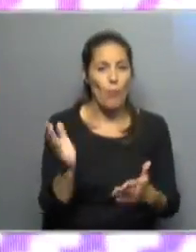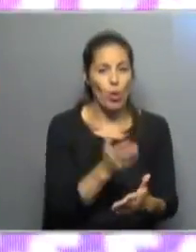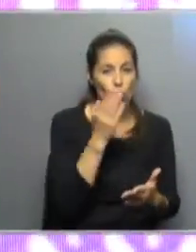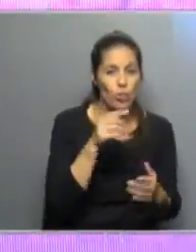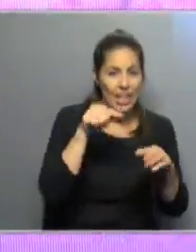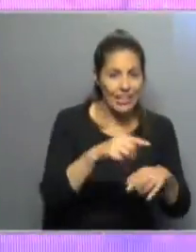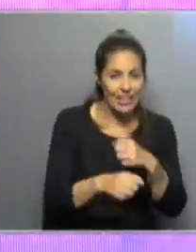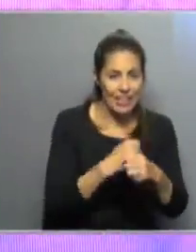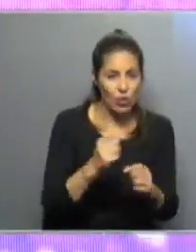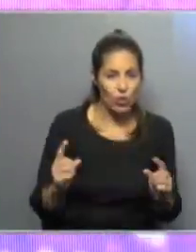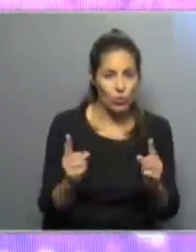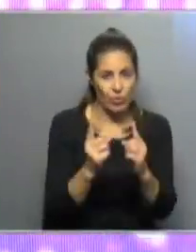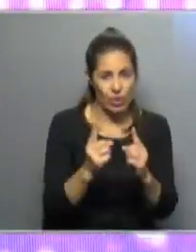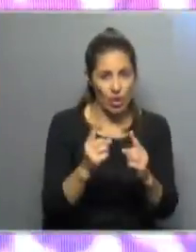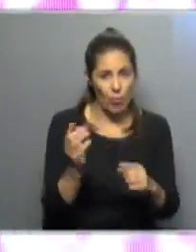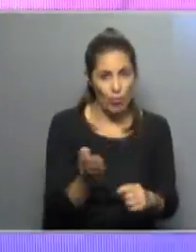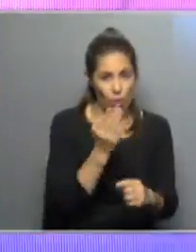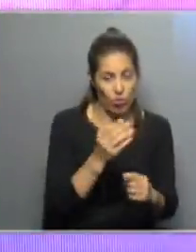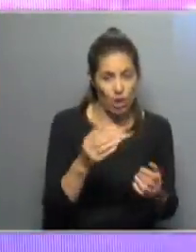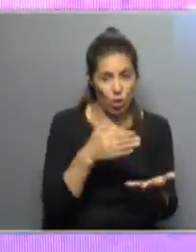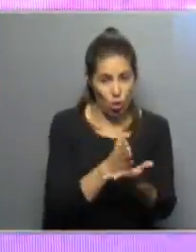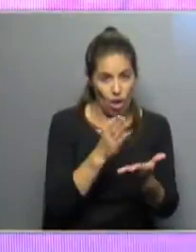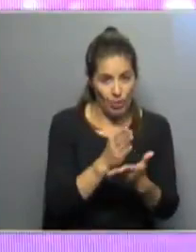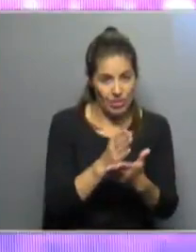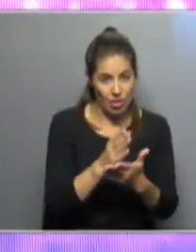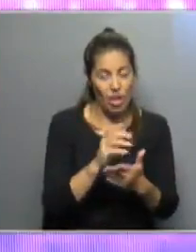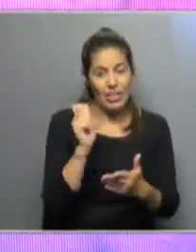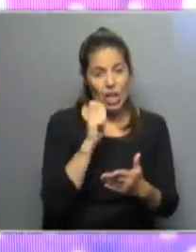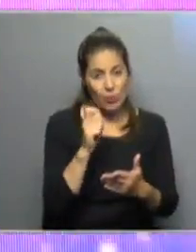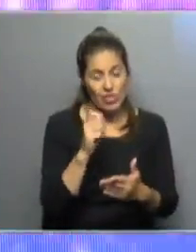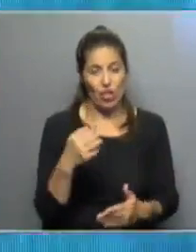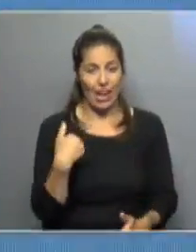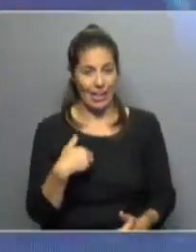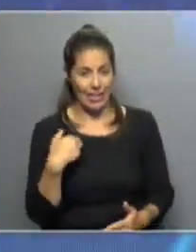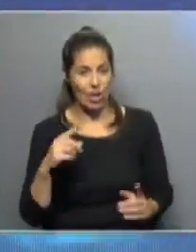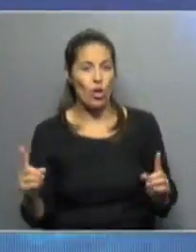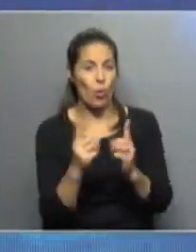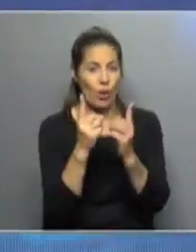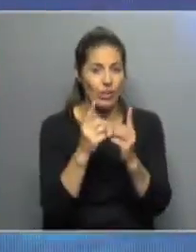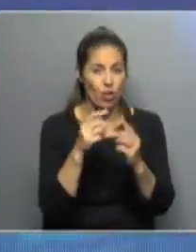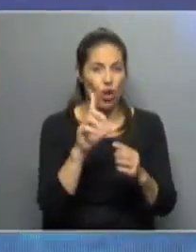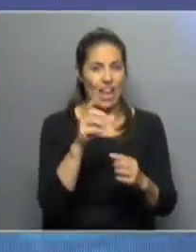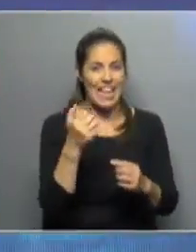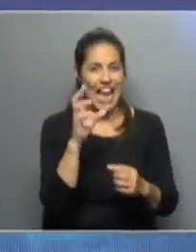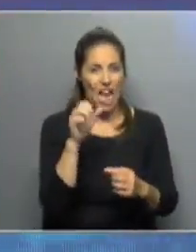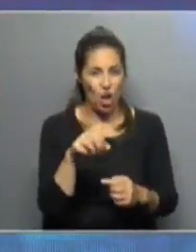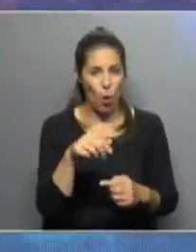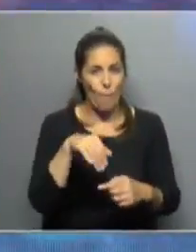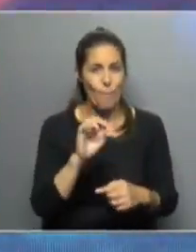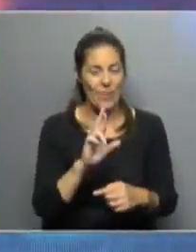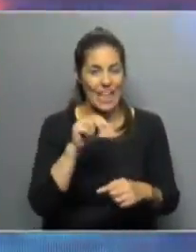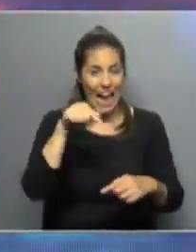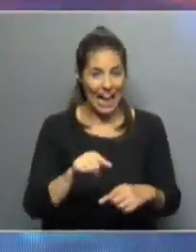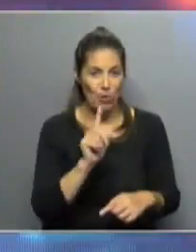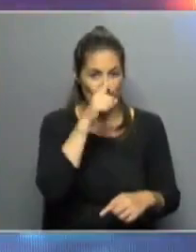en el estudio, digo, producirá en colaboración con la Televisión Pública Argentina, un encuentro en el estudio con Lalo Mir acá, en